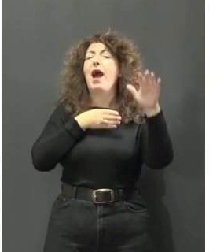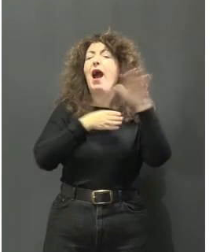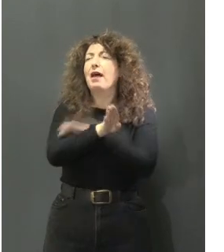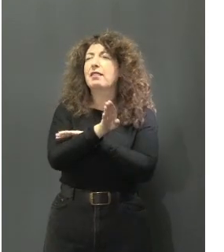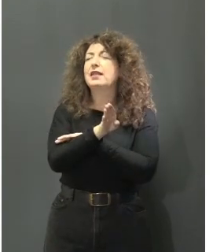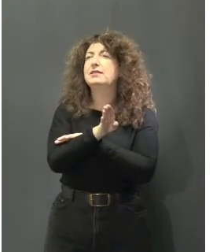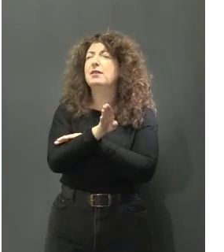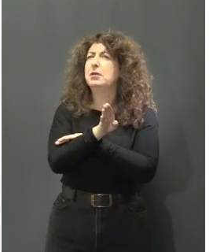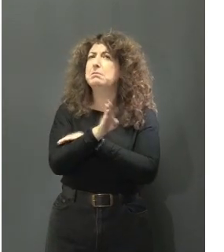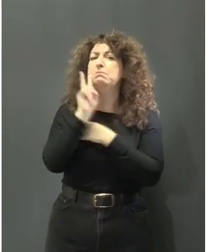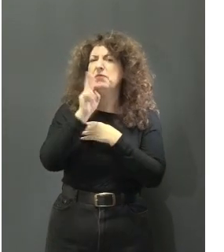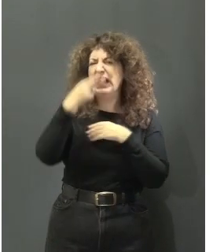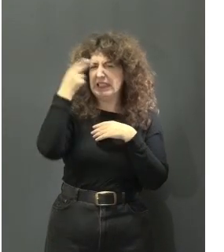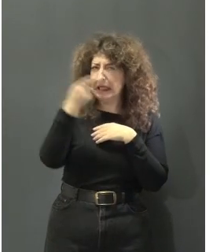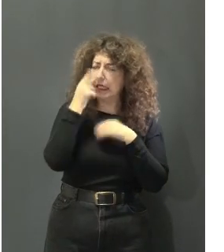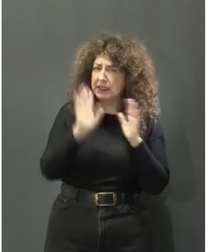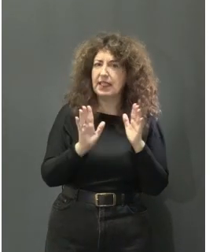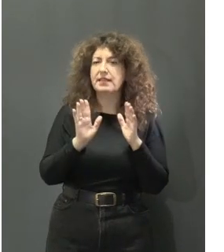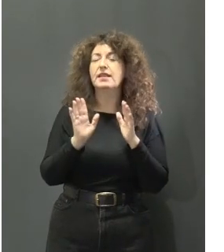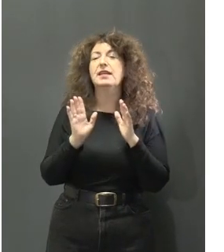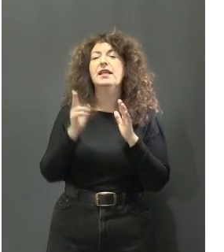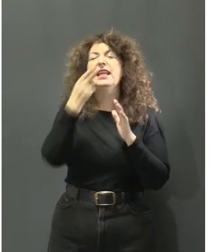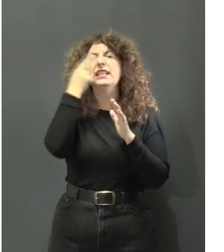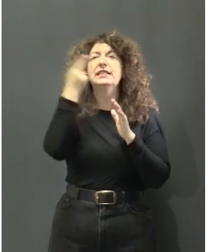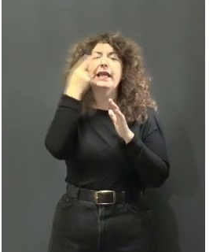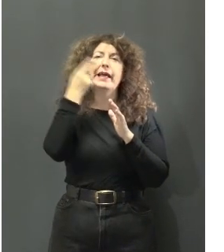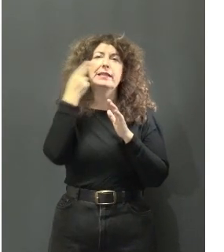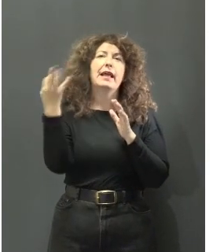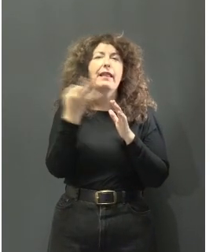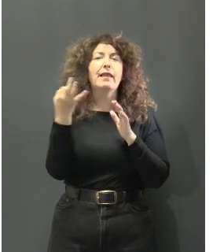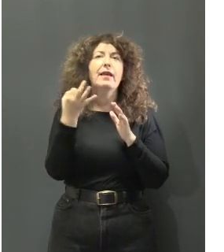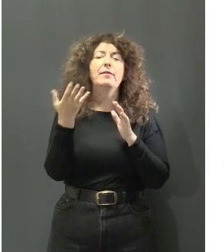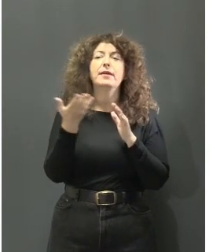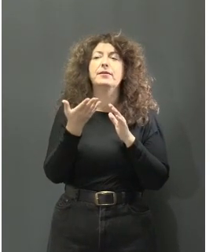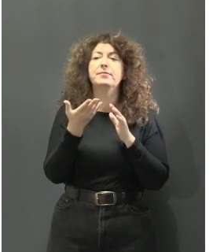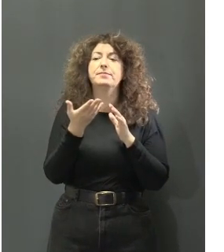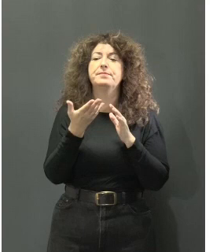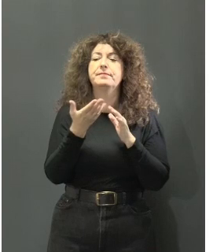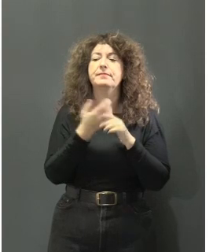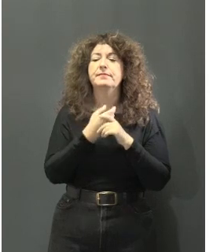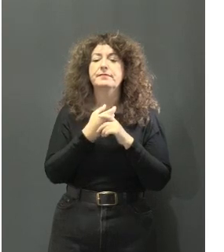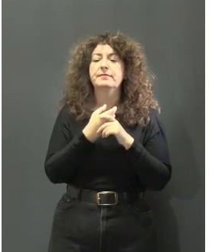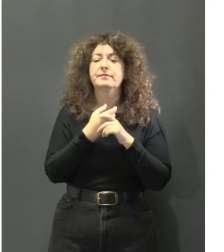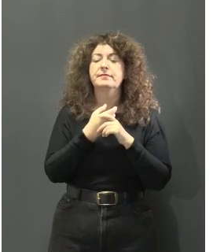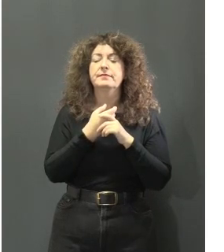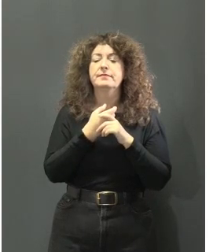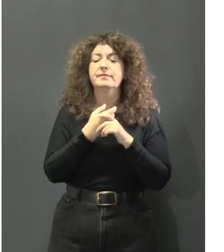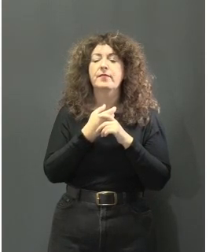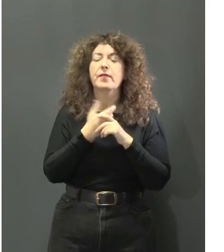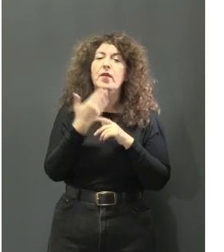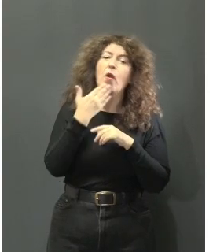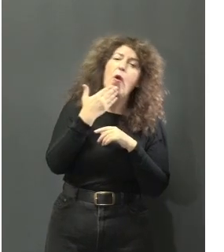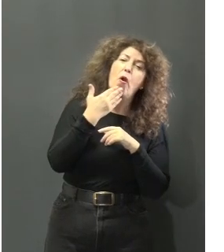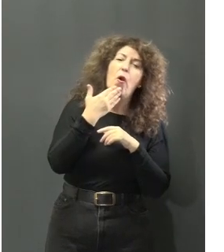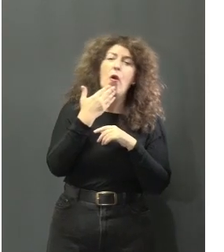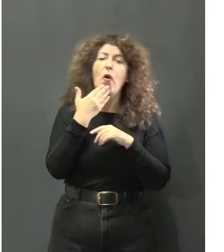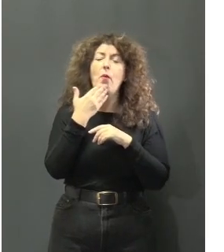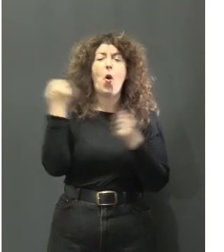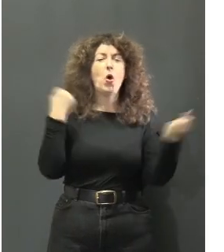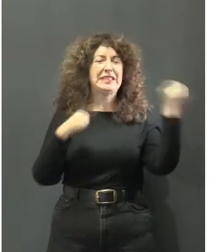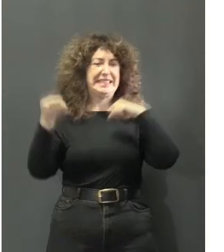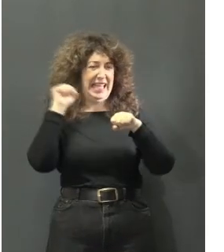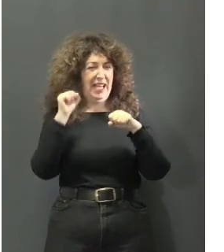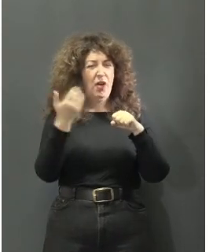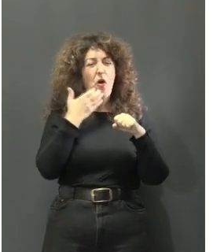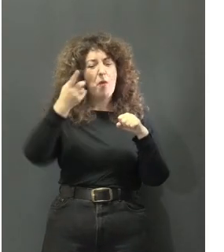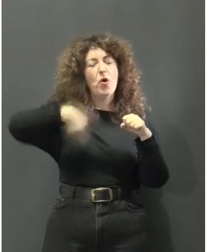era bastante interesante todos aquellos ejercicios de como sí, de roleplay,